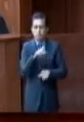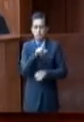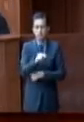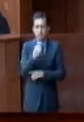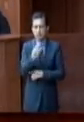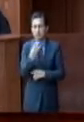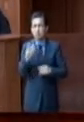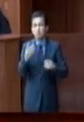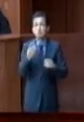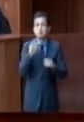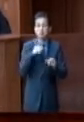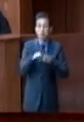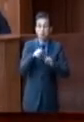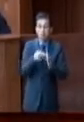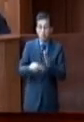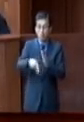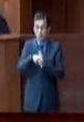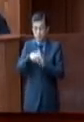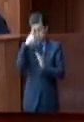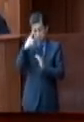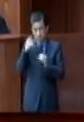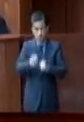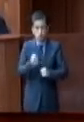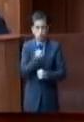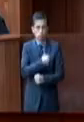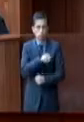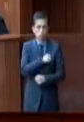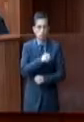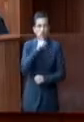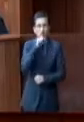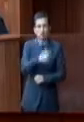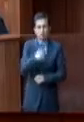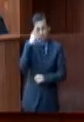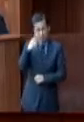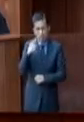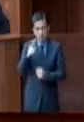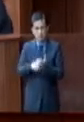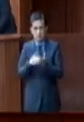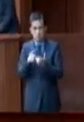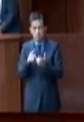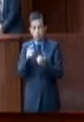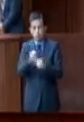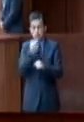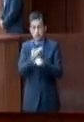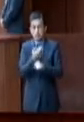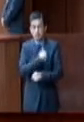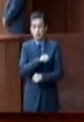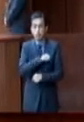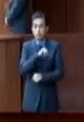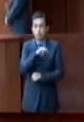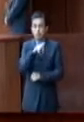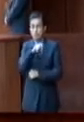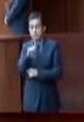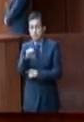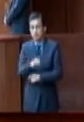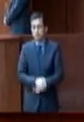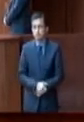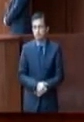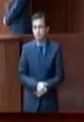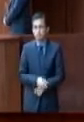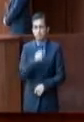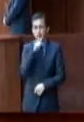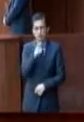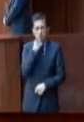seguridad social integral tres etapas anuales en la secretaría de salud y en el este y después dice al